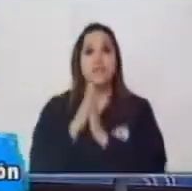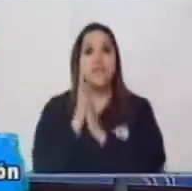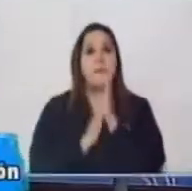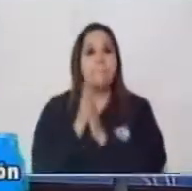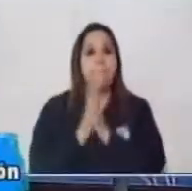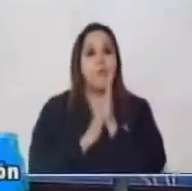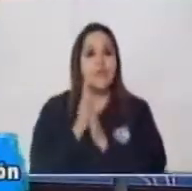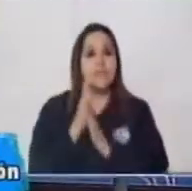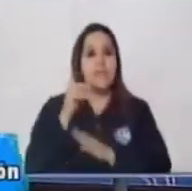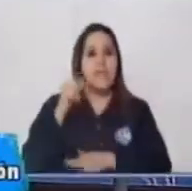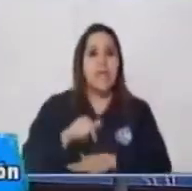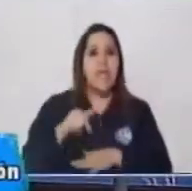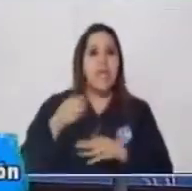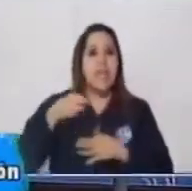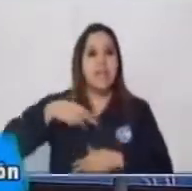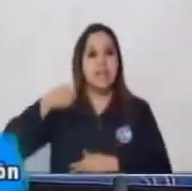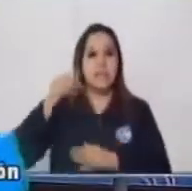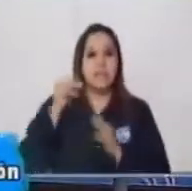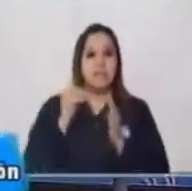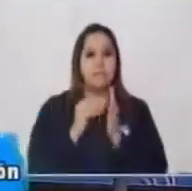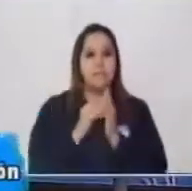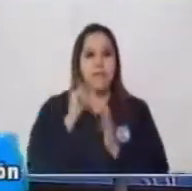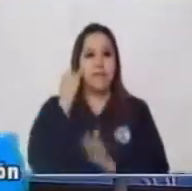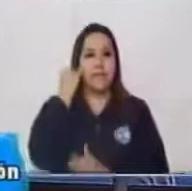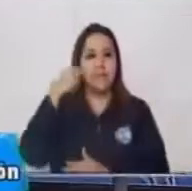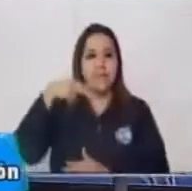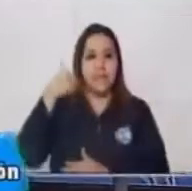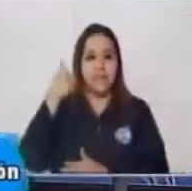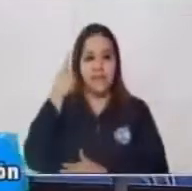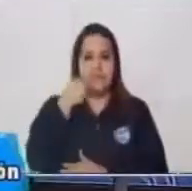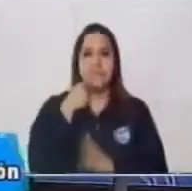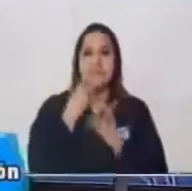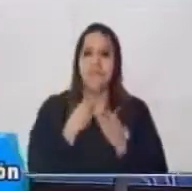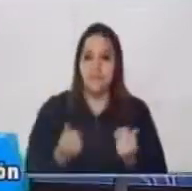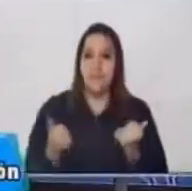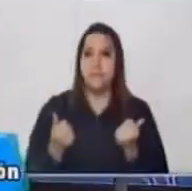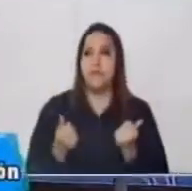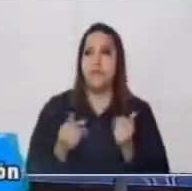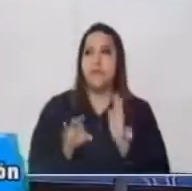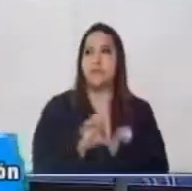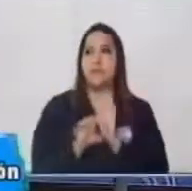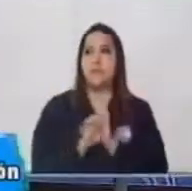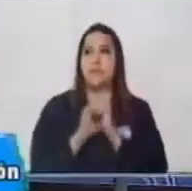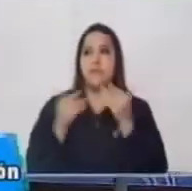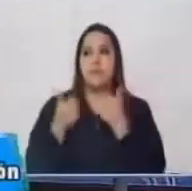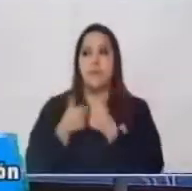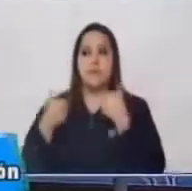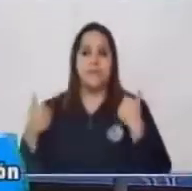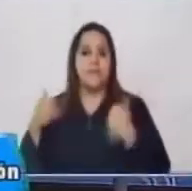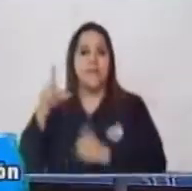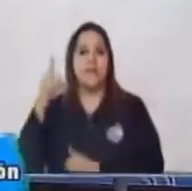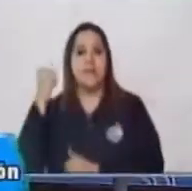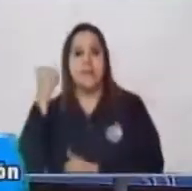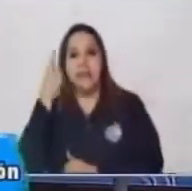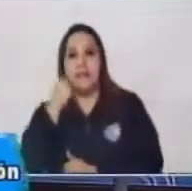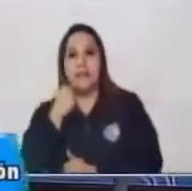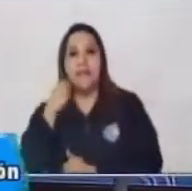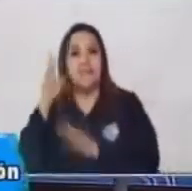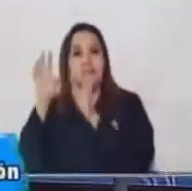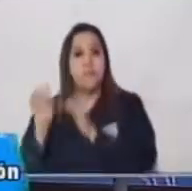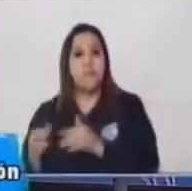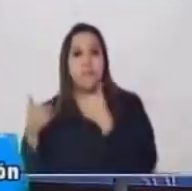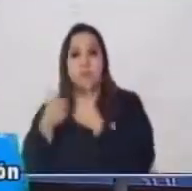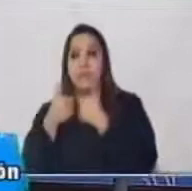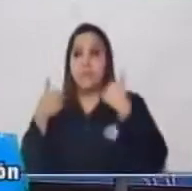simples. Al dividirlo en sujeto y predicado, ¿cómo lo harías? Muy bien, las personas, es el sujeto, aprovechan las